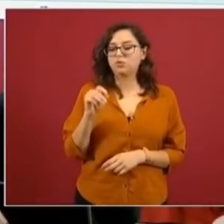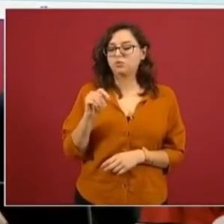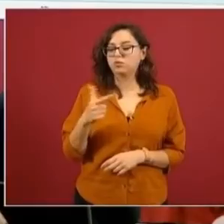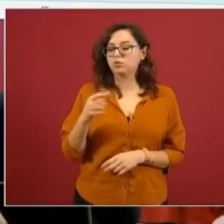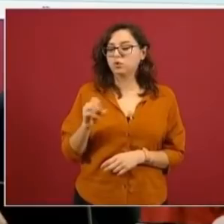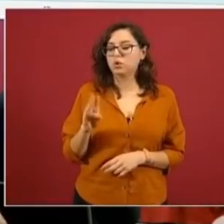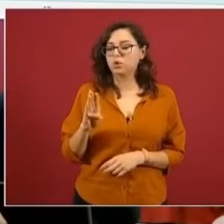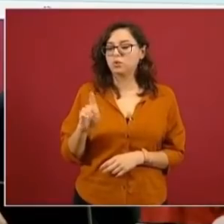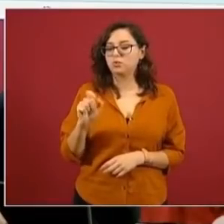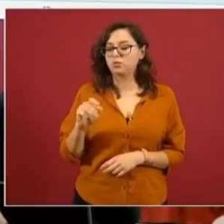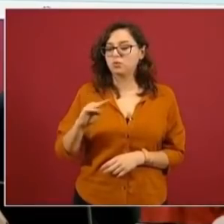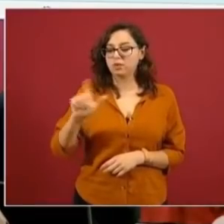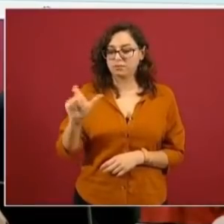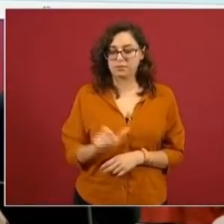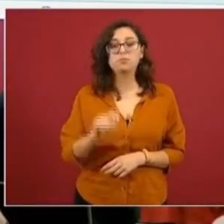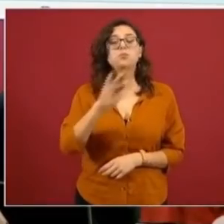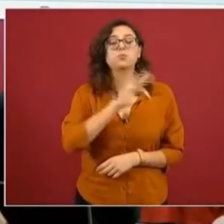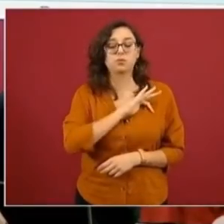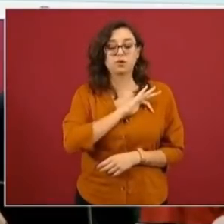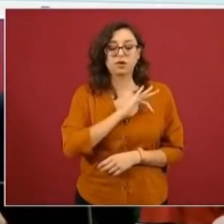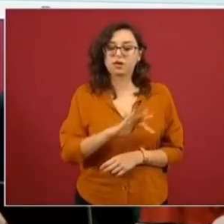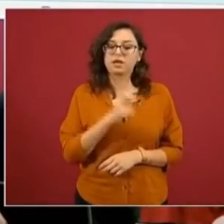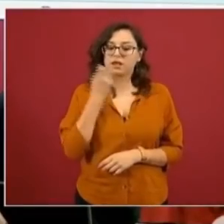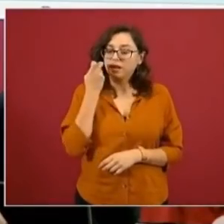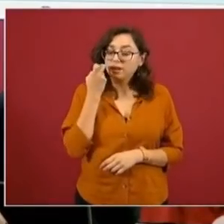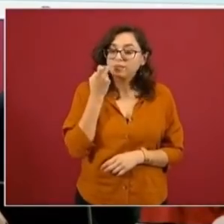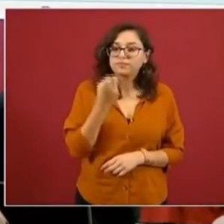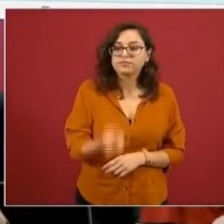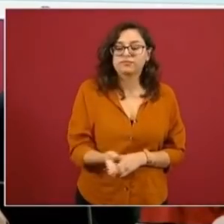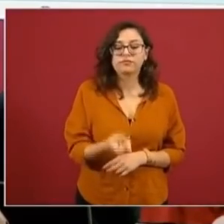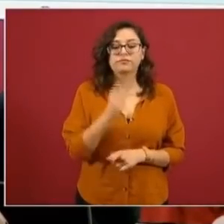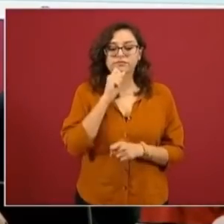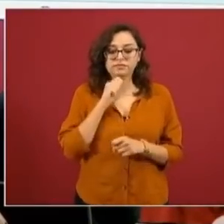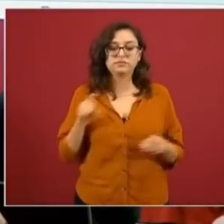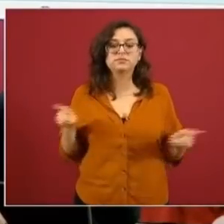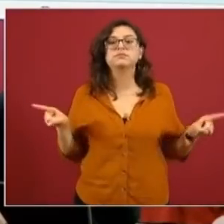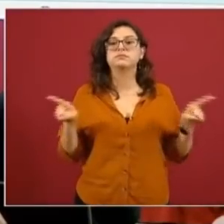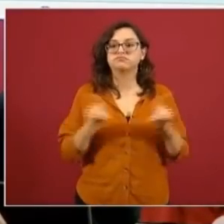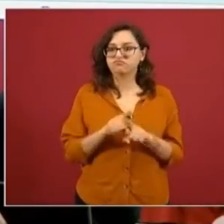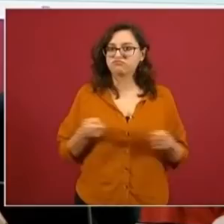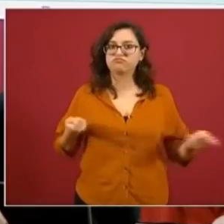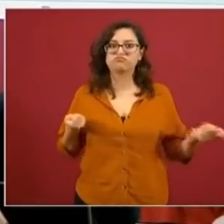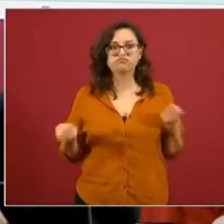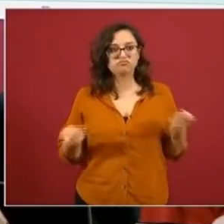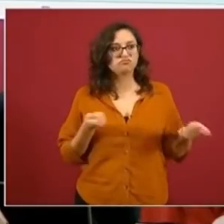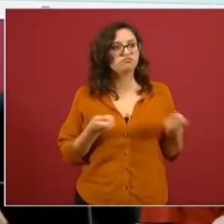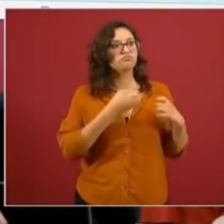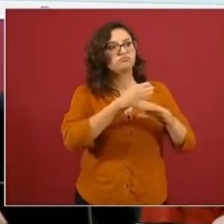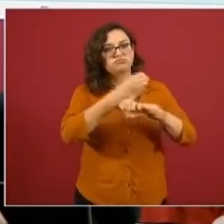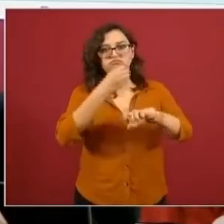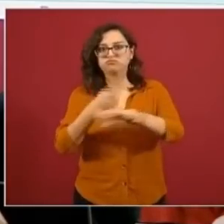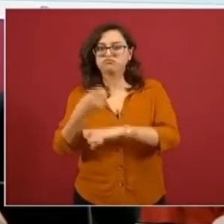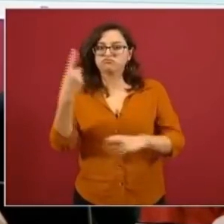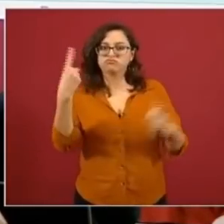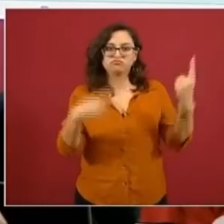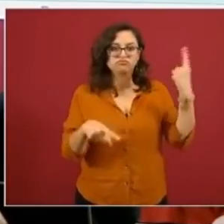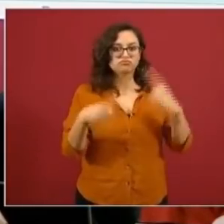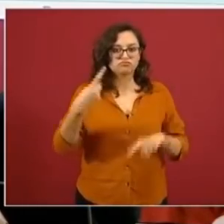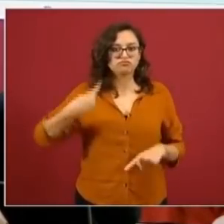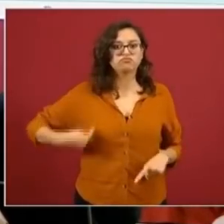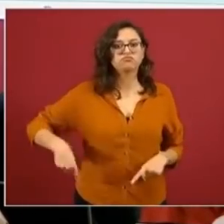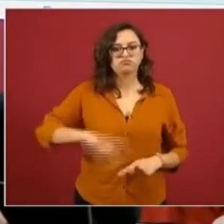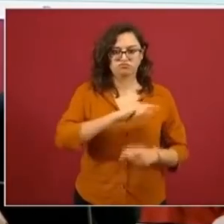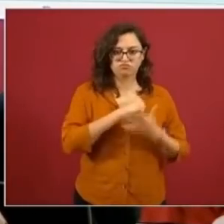www.salud.gov.mx. Y pues obviamente el fortalecimiento de la rectoría que tenemos hacia los estados, diciendo aquí estamos,